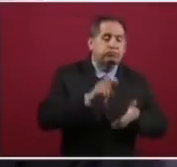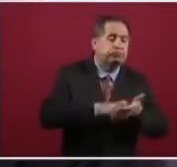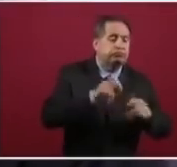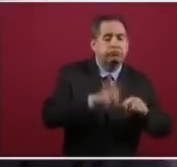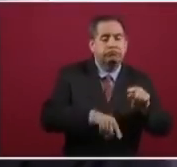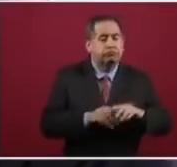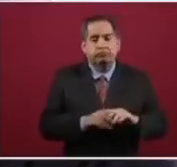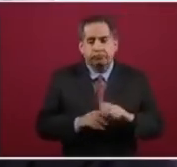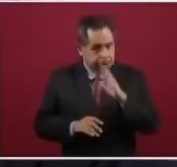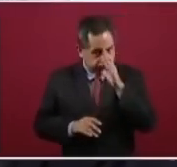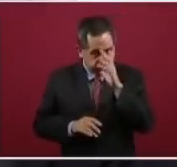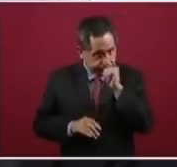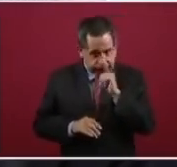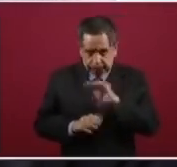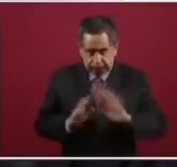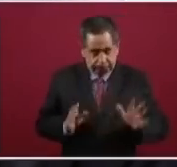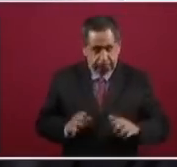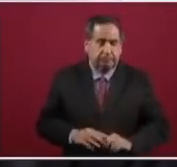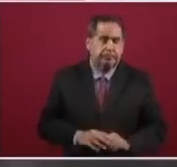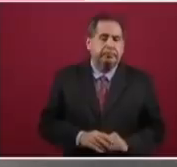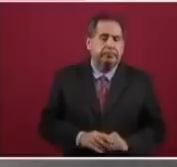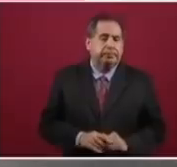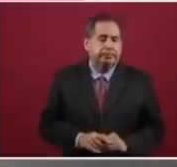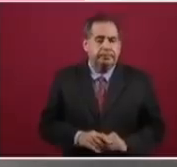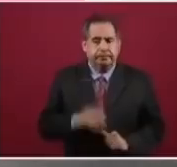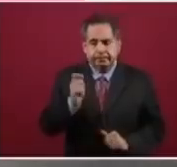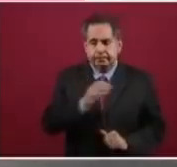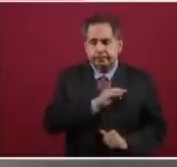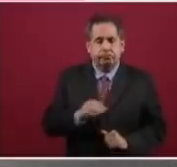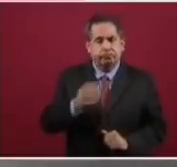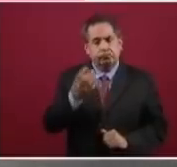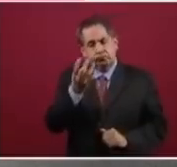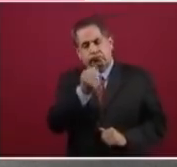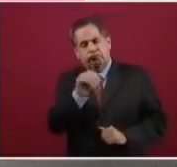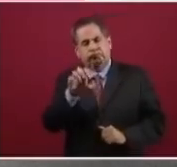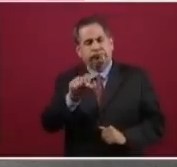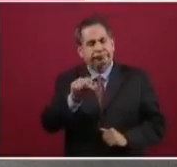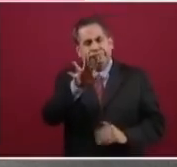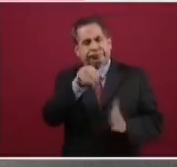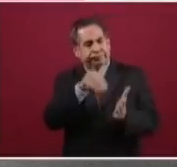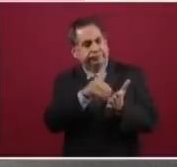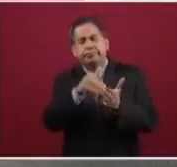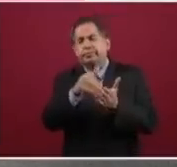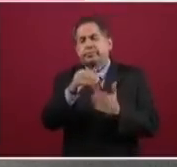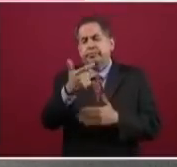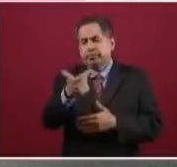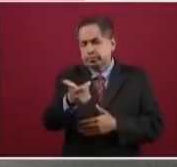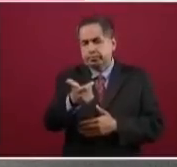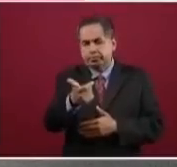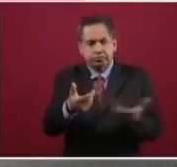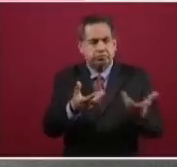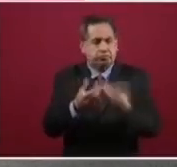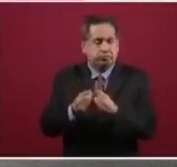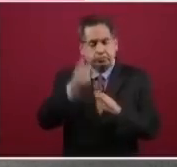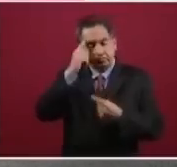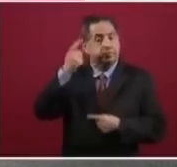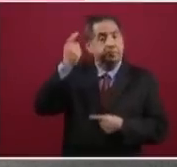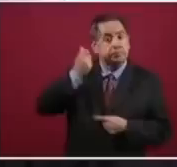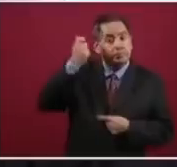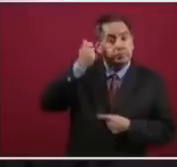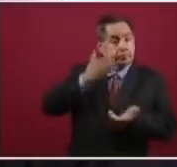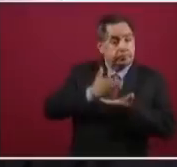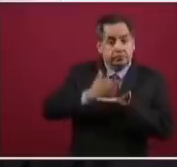en términos de la ejecución tenemos alrededor de novecientos sesenta y cinco mil millones de pesos asociados a pensiones sobre